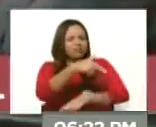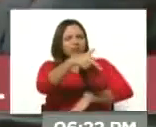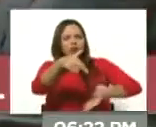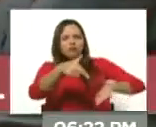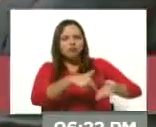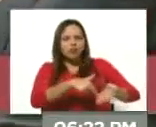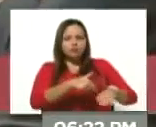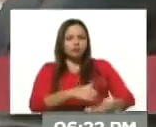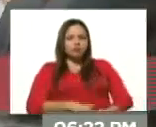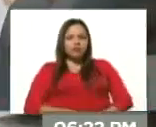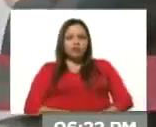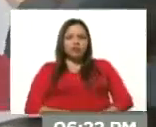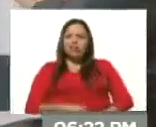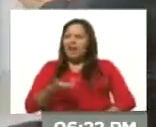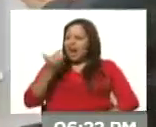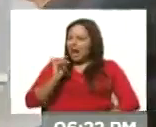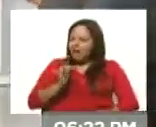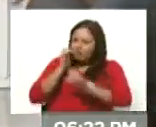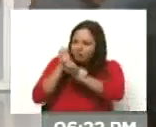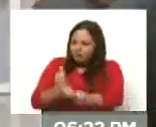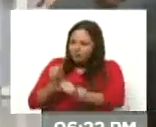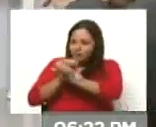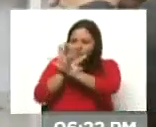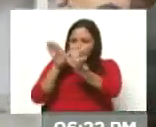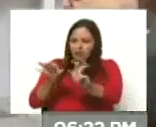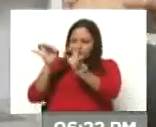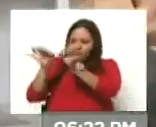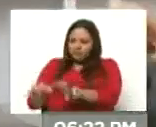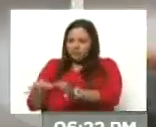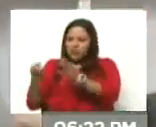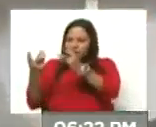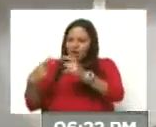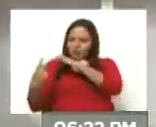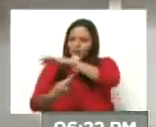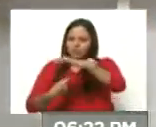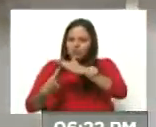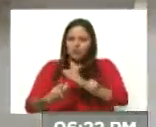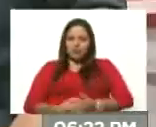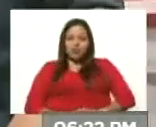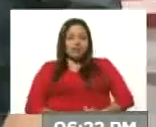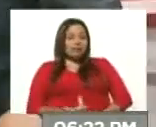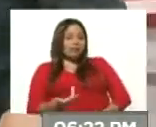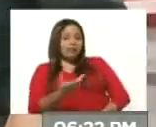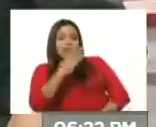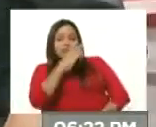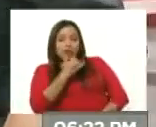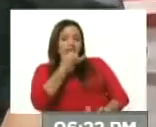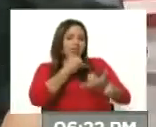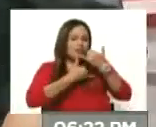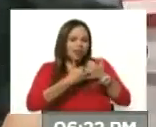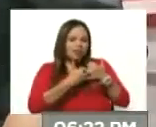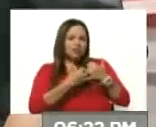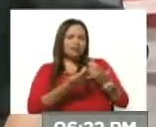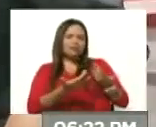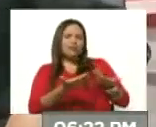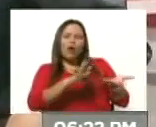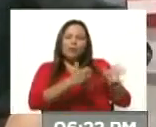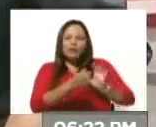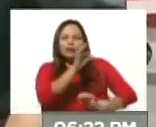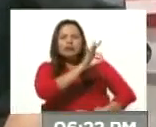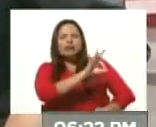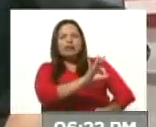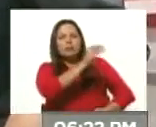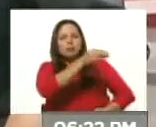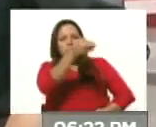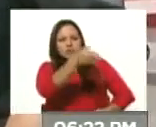que el nivel de confiabilidad y de certeza tiene los resultados del plan o va a presentar si el margen de error es de sólo el 3% con